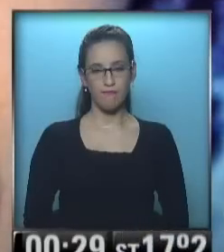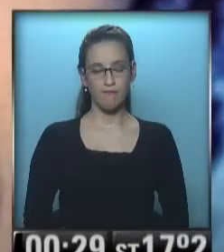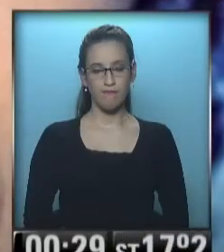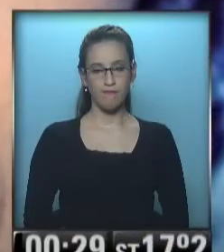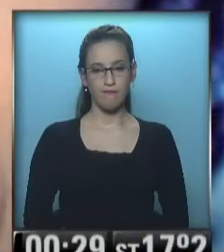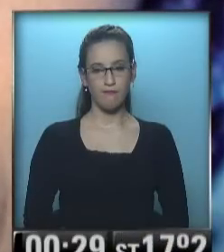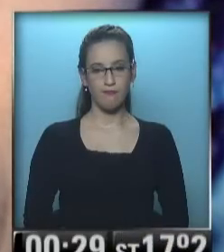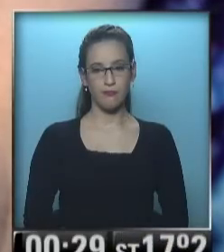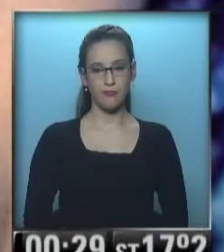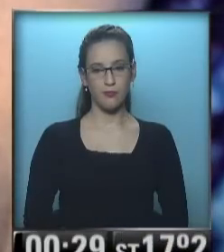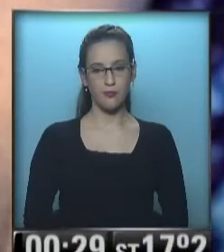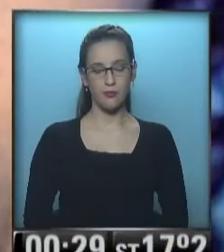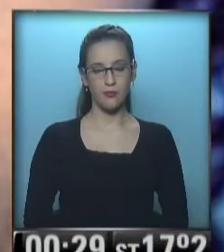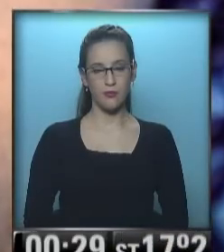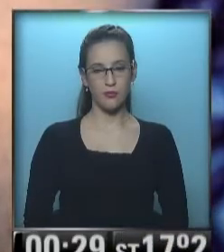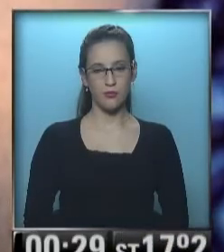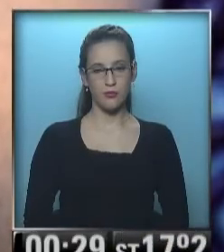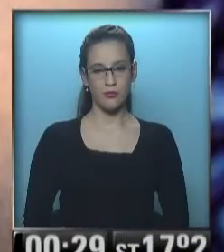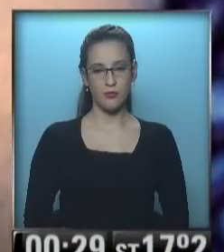Quiero regresar